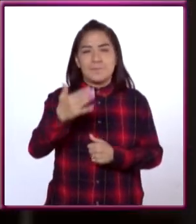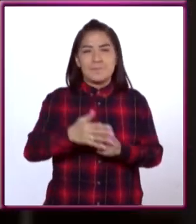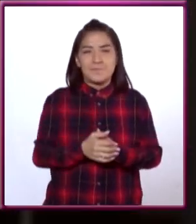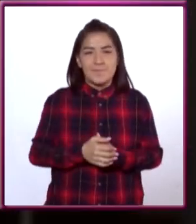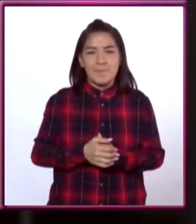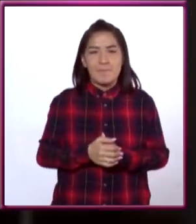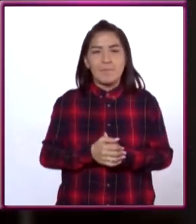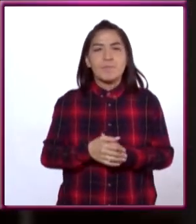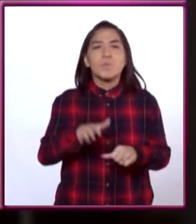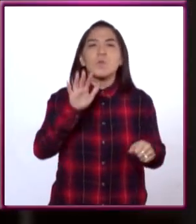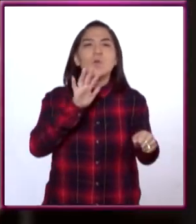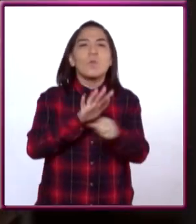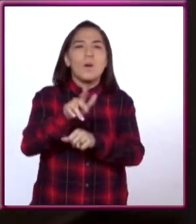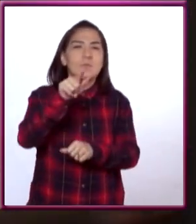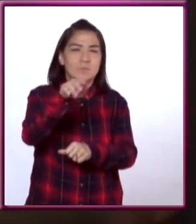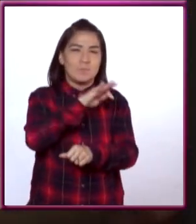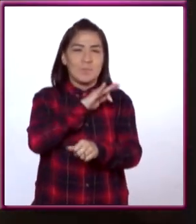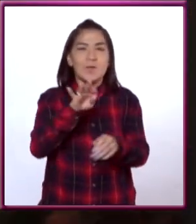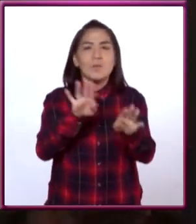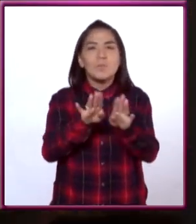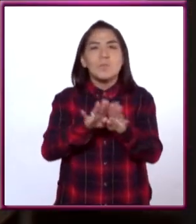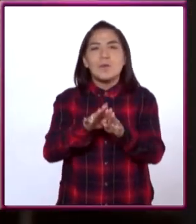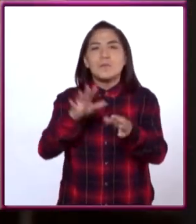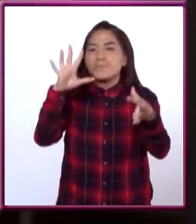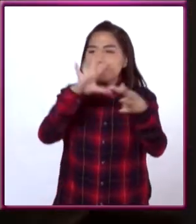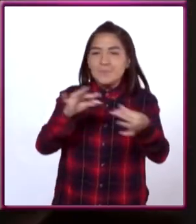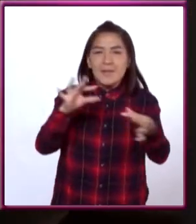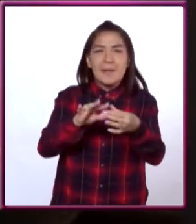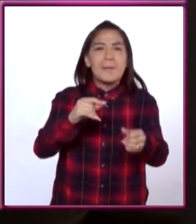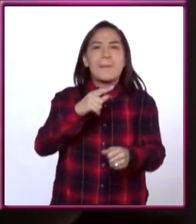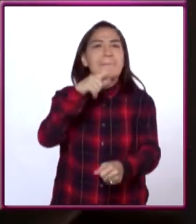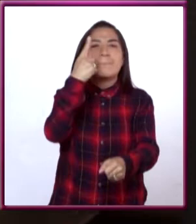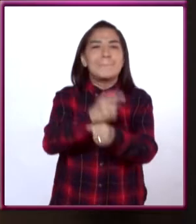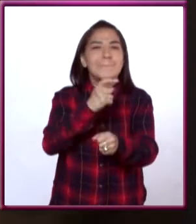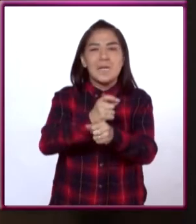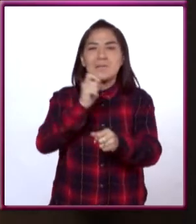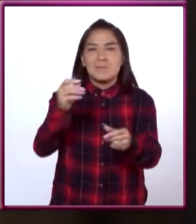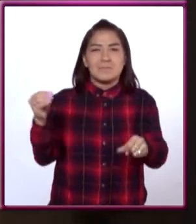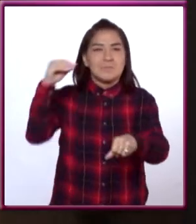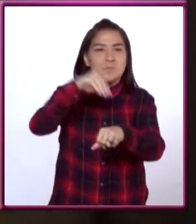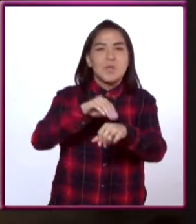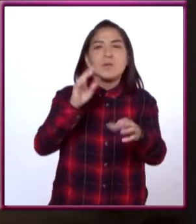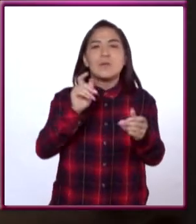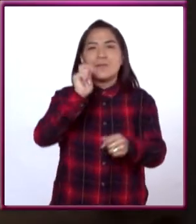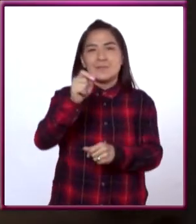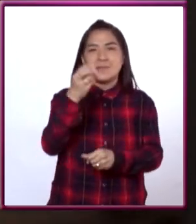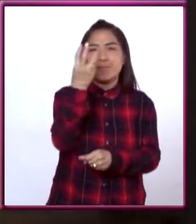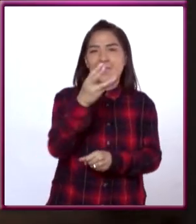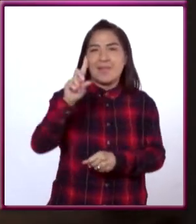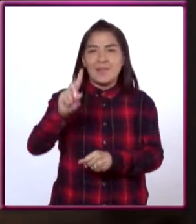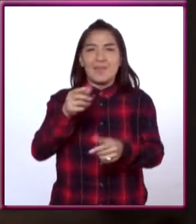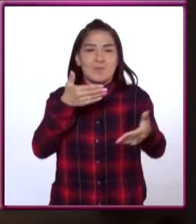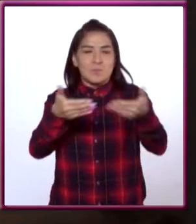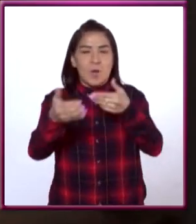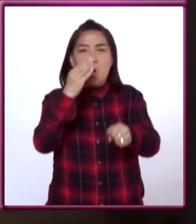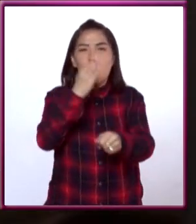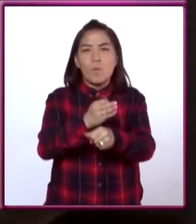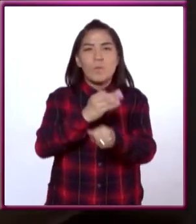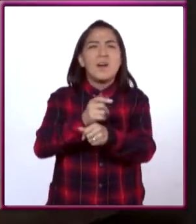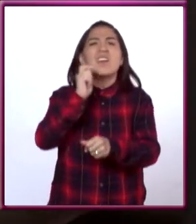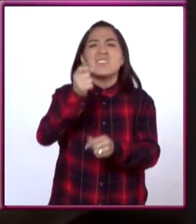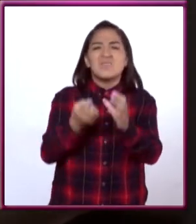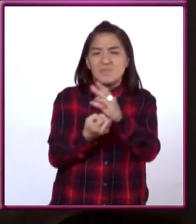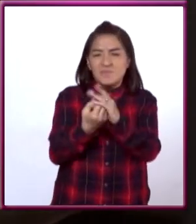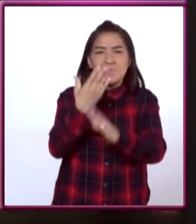bien, ¿cuáles podrías compartirnos que son las principales aplicaciones de modelos tridimensionales CAD en la actualidad y